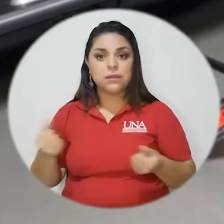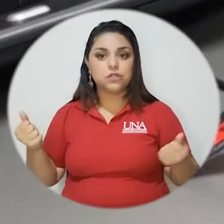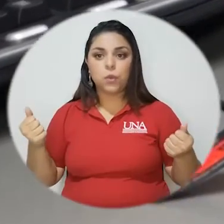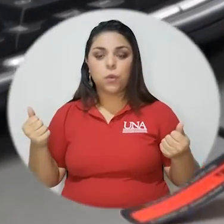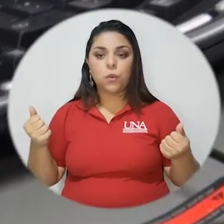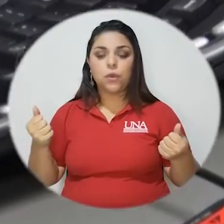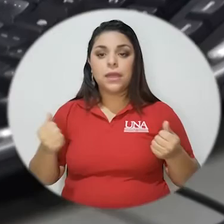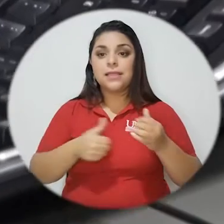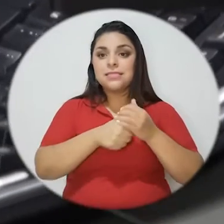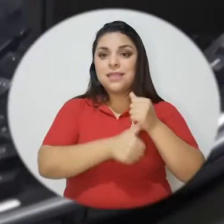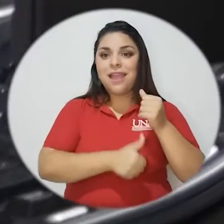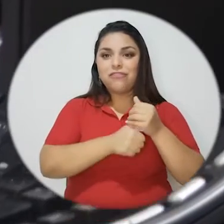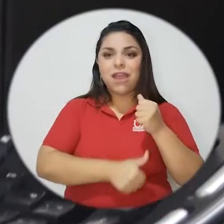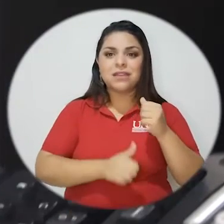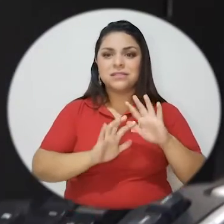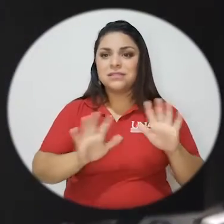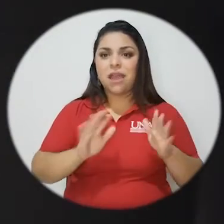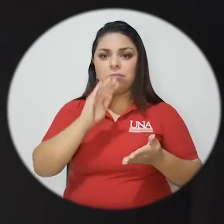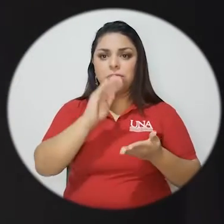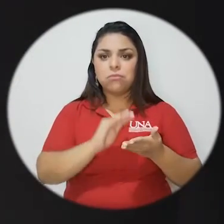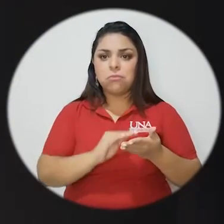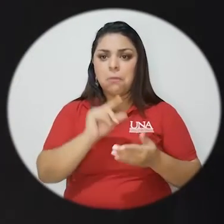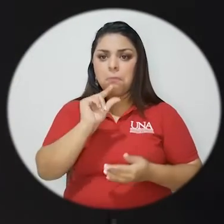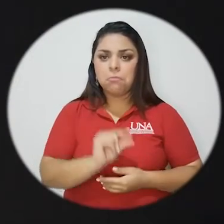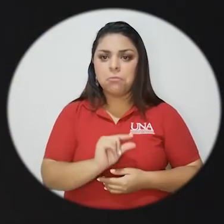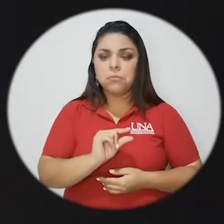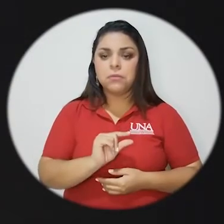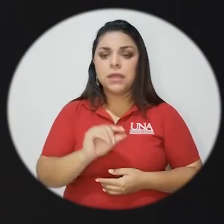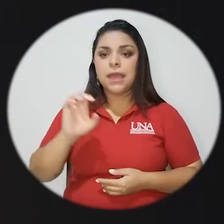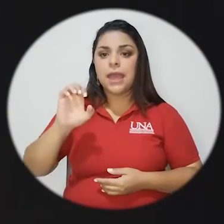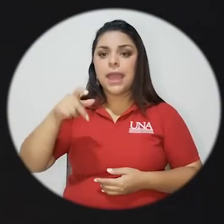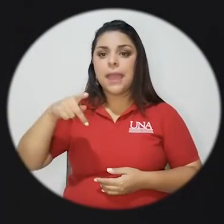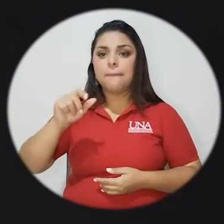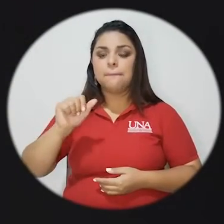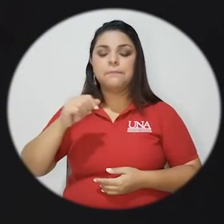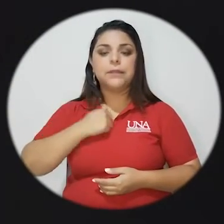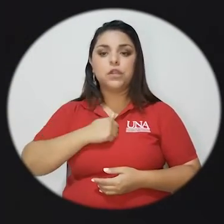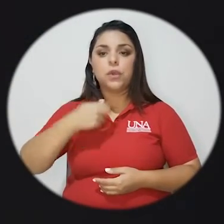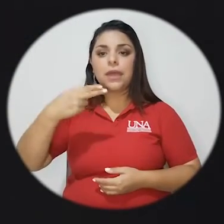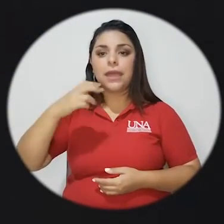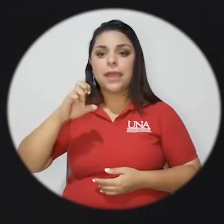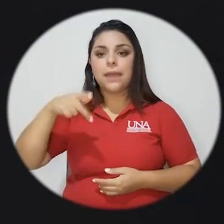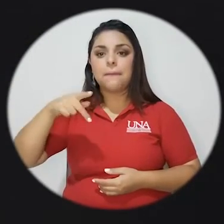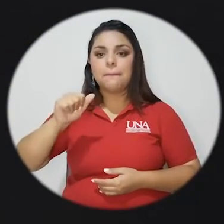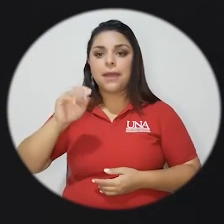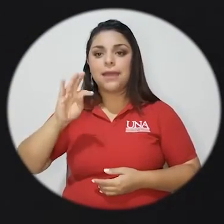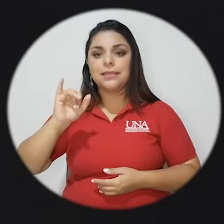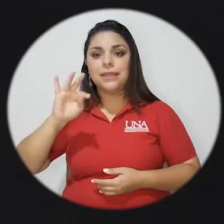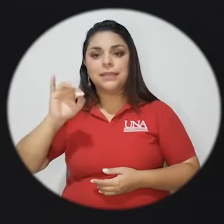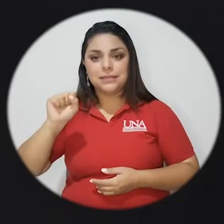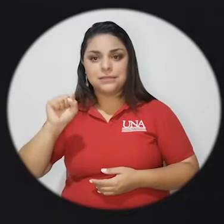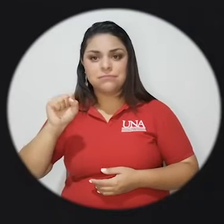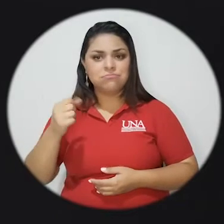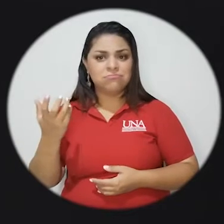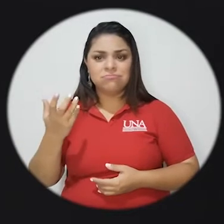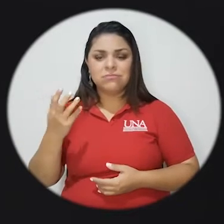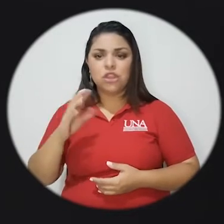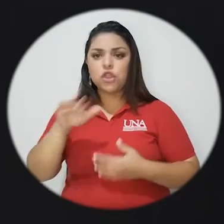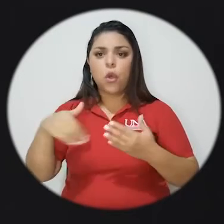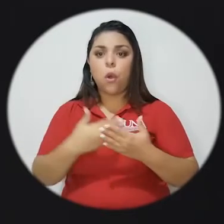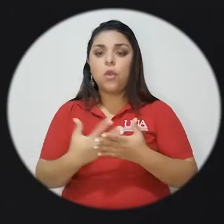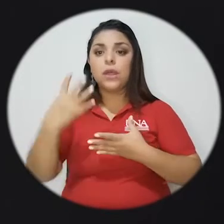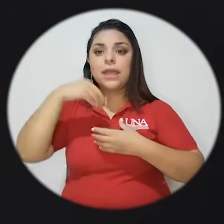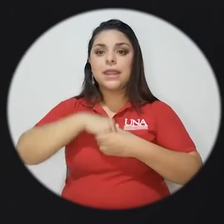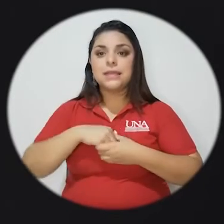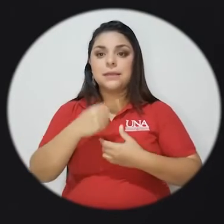desapareció. Cierto. Las diarreas bajaron a un nivel mínimo. La hepatitis, todas las enfermedades que ingresan por